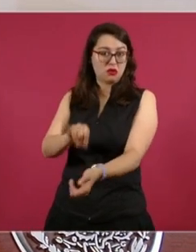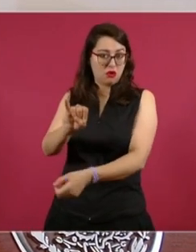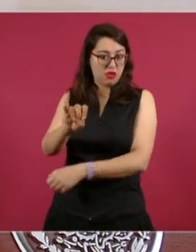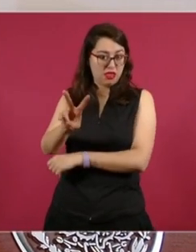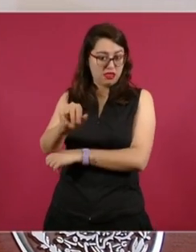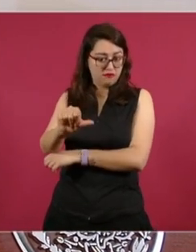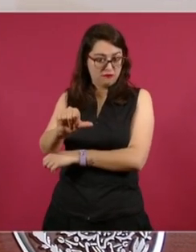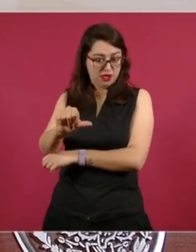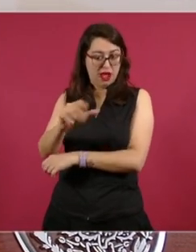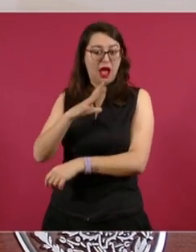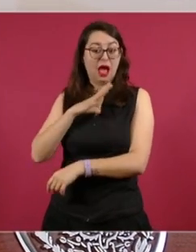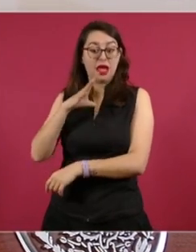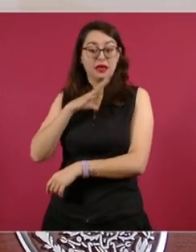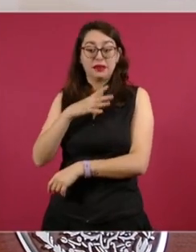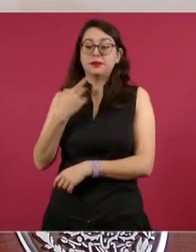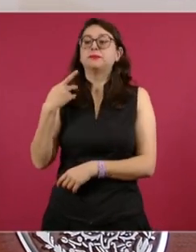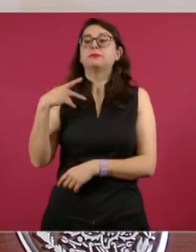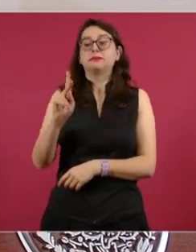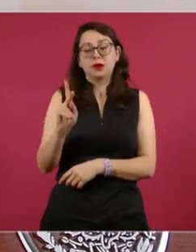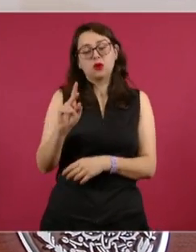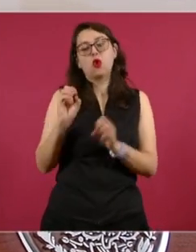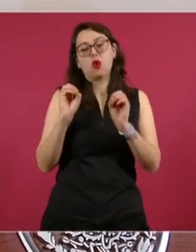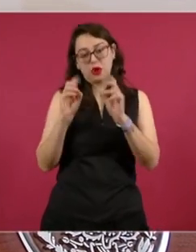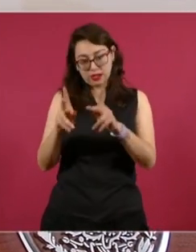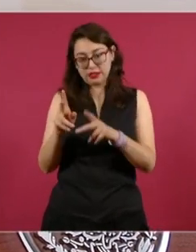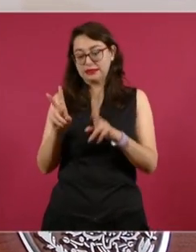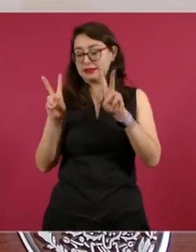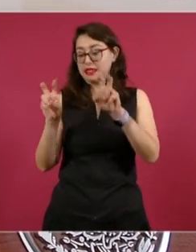Pero estamos hablando de impuestos sobre la renta.